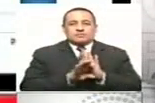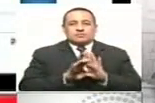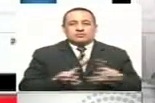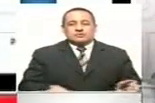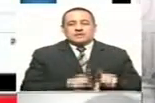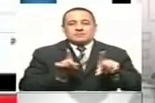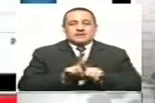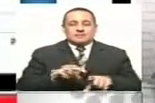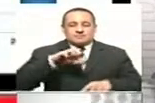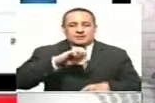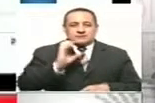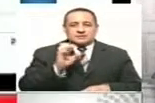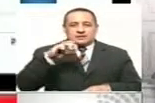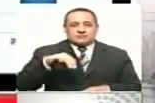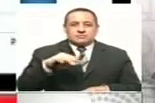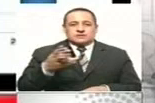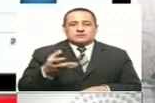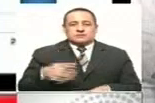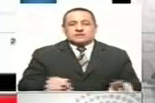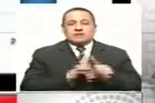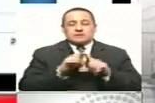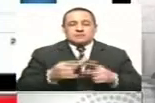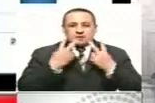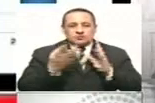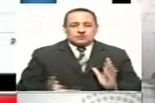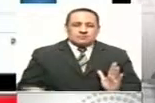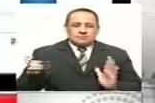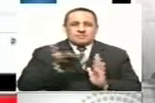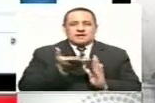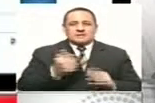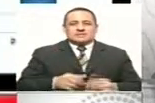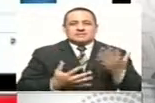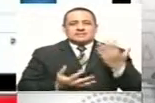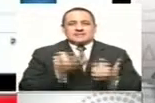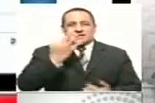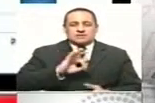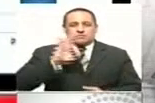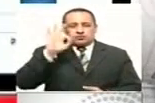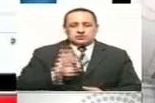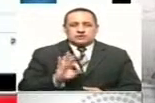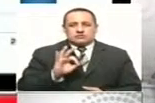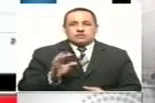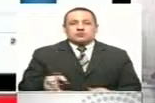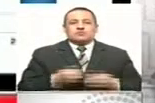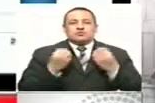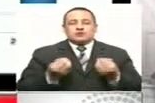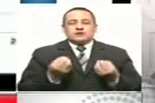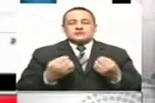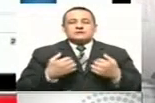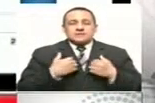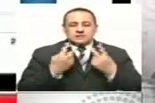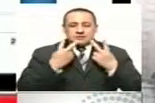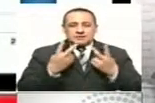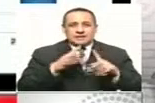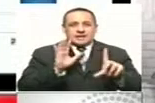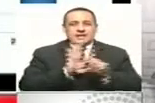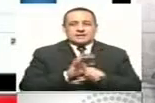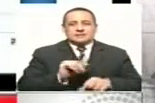la PCM vamos a incrementar 13%, ¿por qué? Debido a la ley